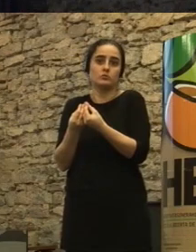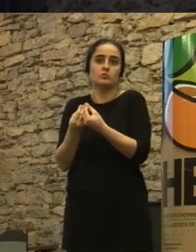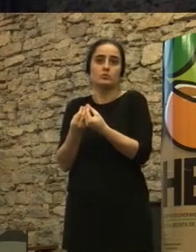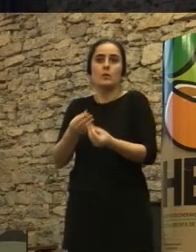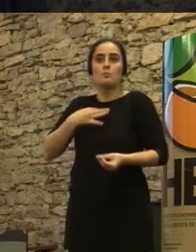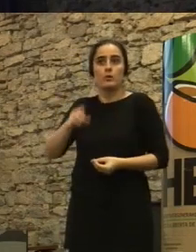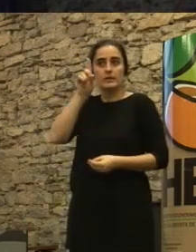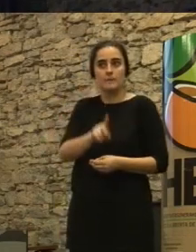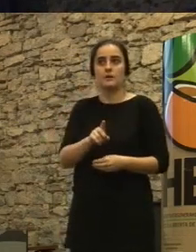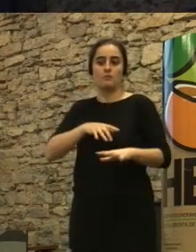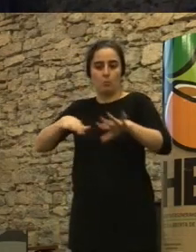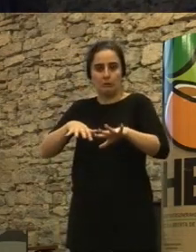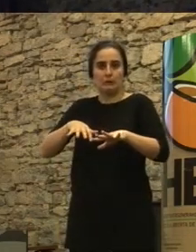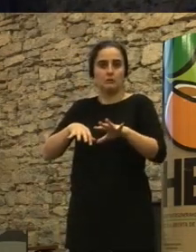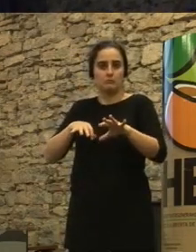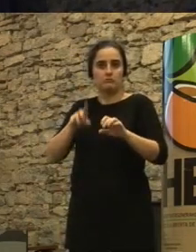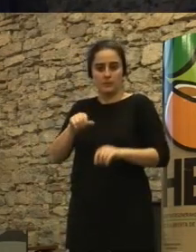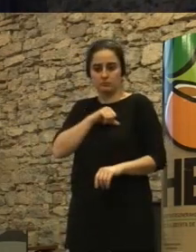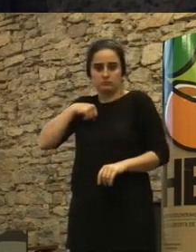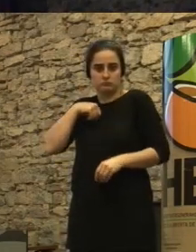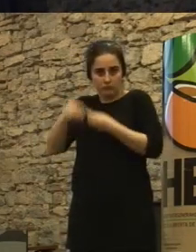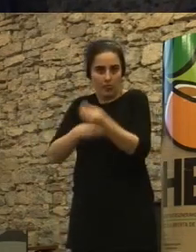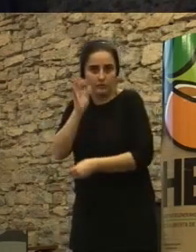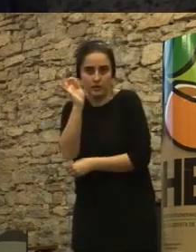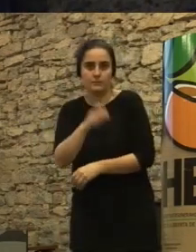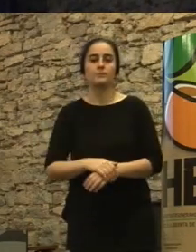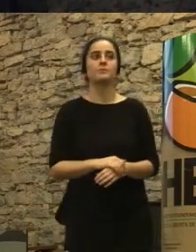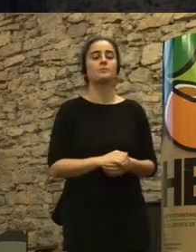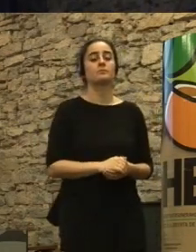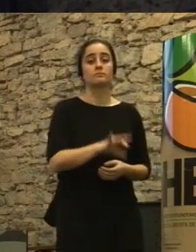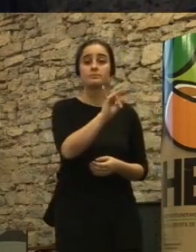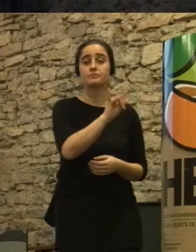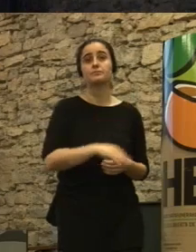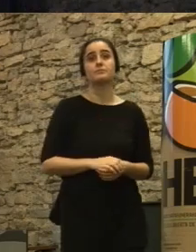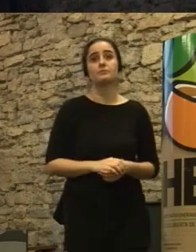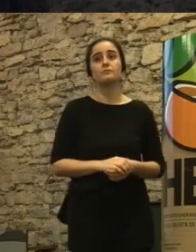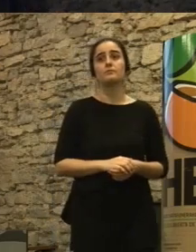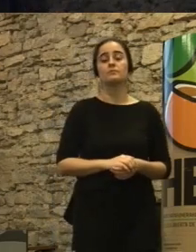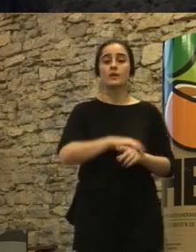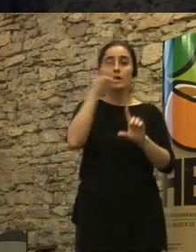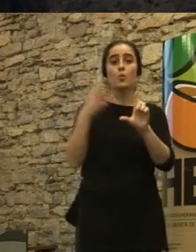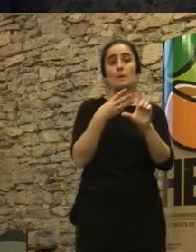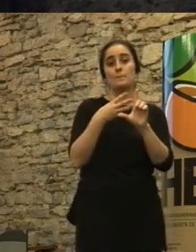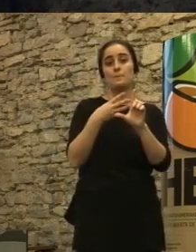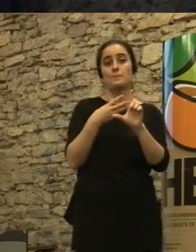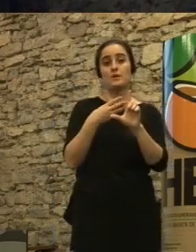igual pueden moverse y hacerlo, bueno, por su cuenta, ¿no, Rosa? Sí, en la página web es